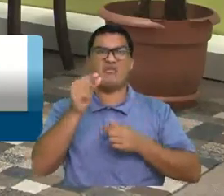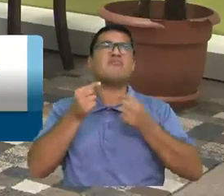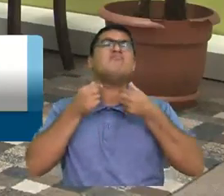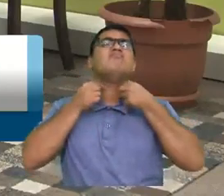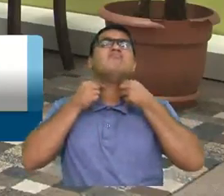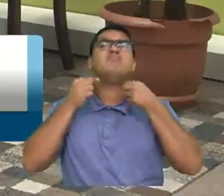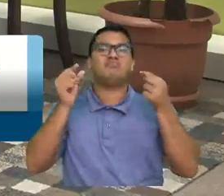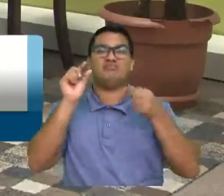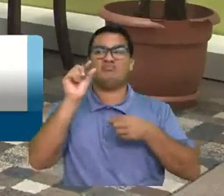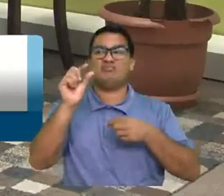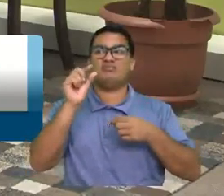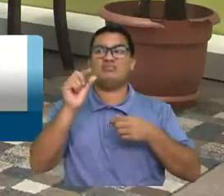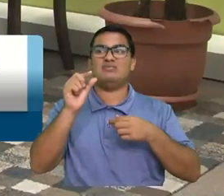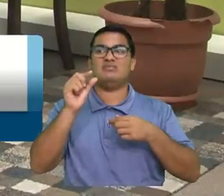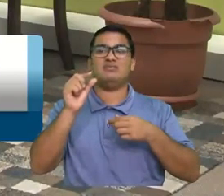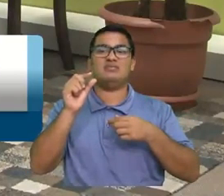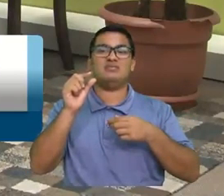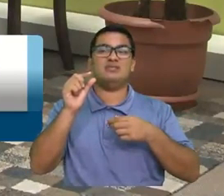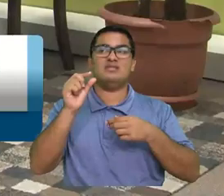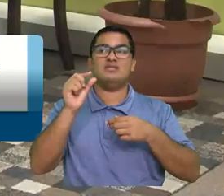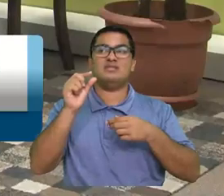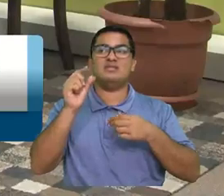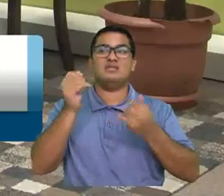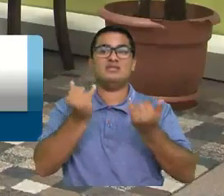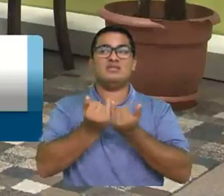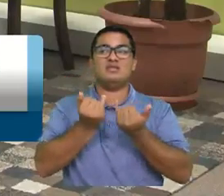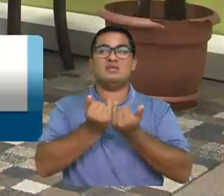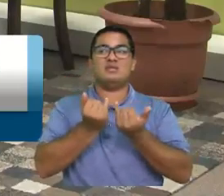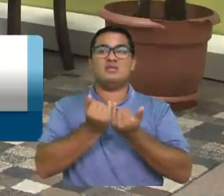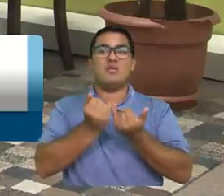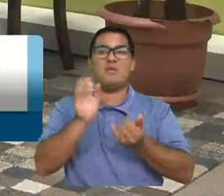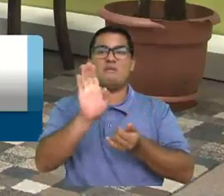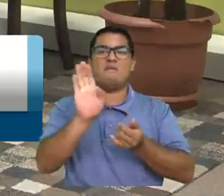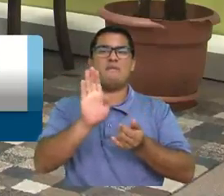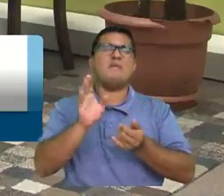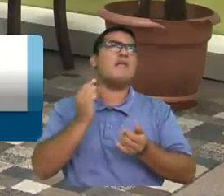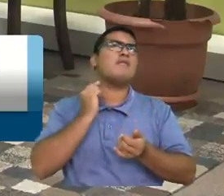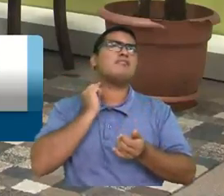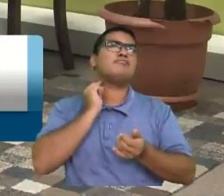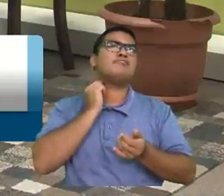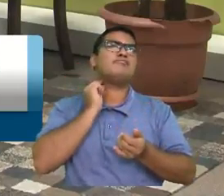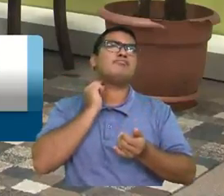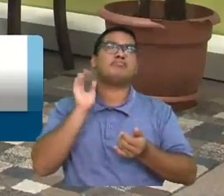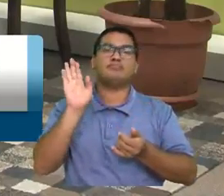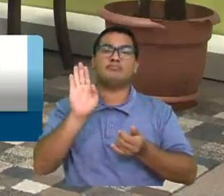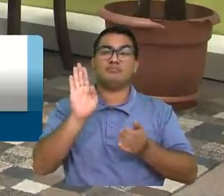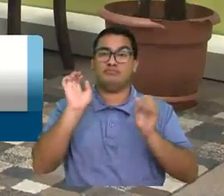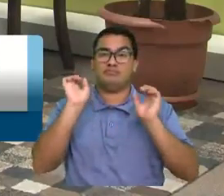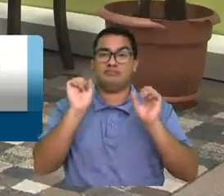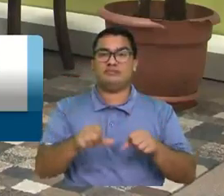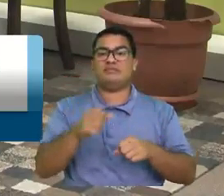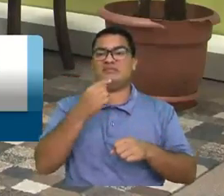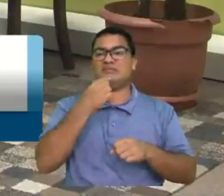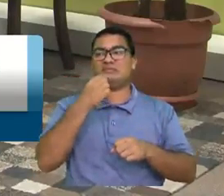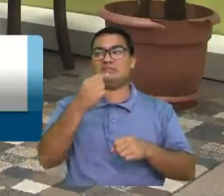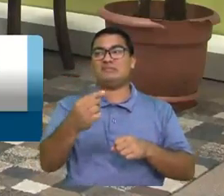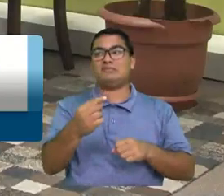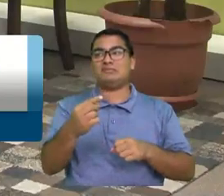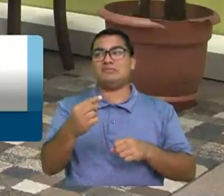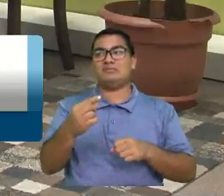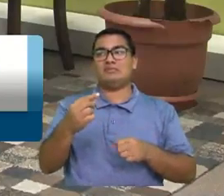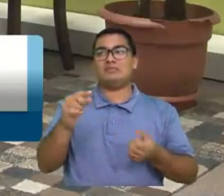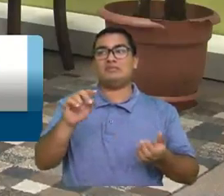ocasiones hasta cambia y se le ponen unas plaquitas blanca. Entonces uno puede decir, ¿verdad?